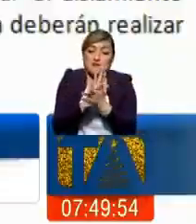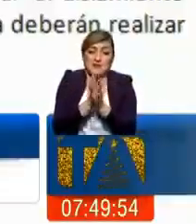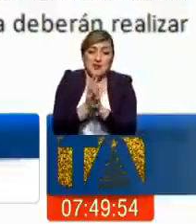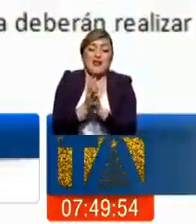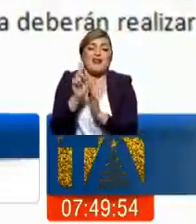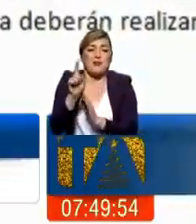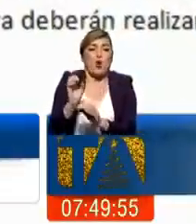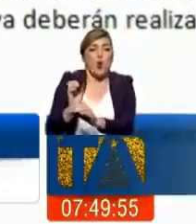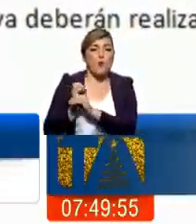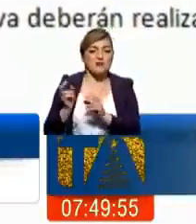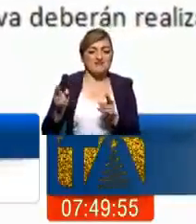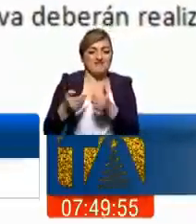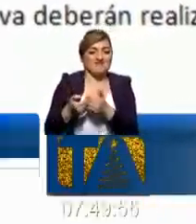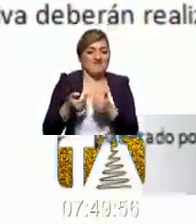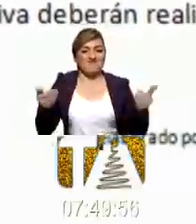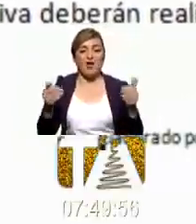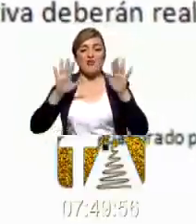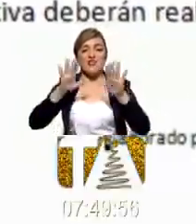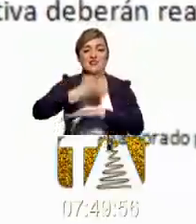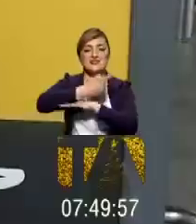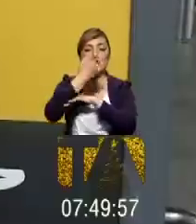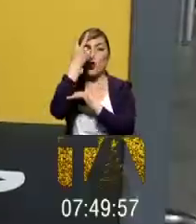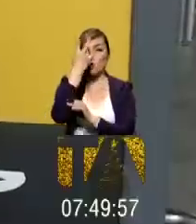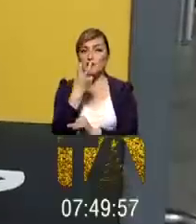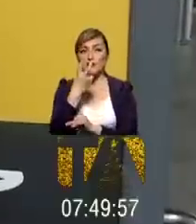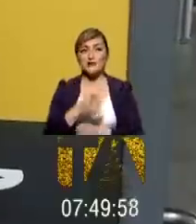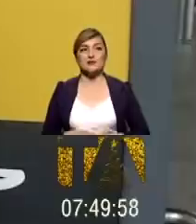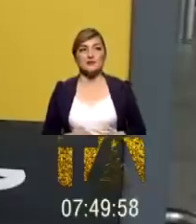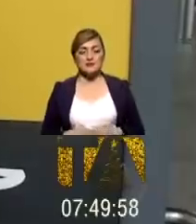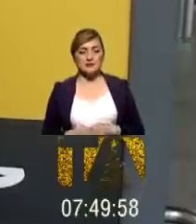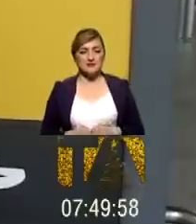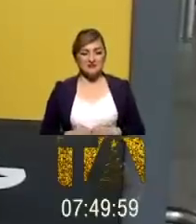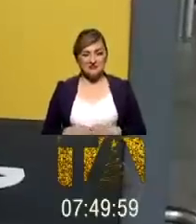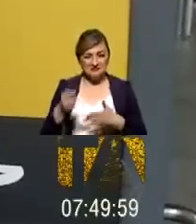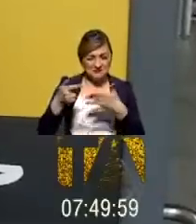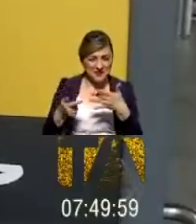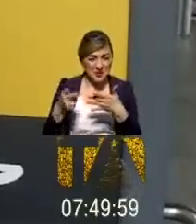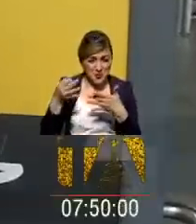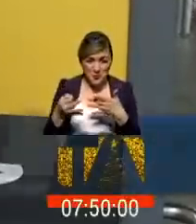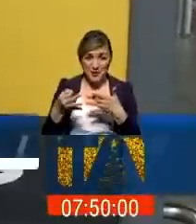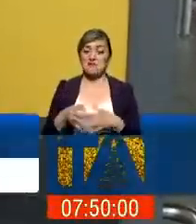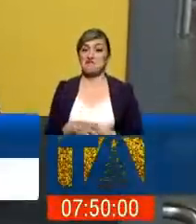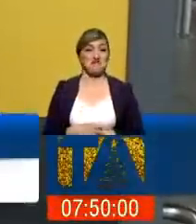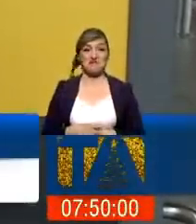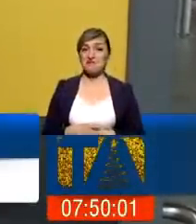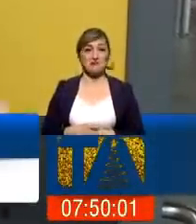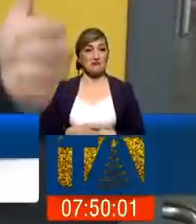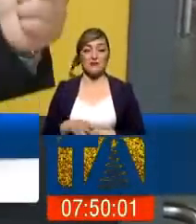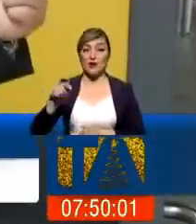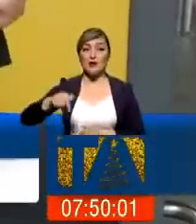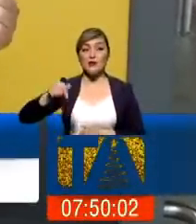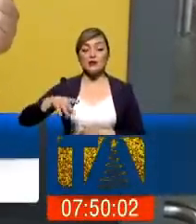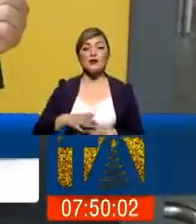un aislamiento obligatorio por 10 días en un hotel. Pero en la práctica esas medidas aún no se aplican, al menos no aquí en